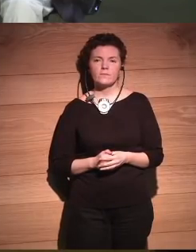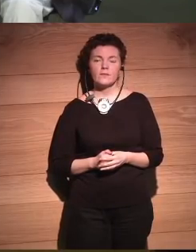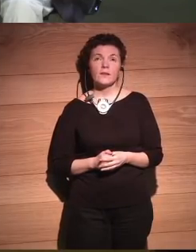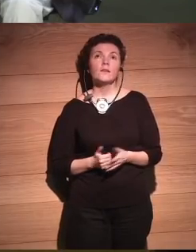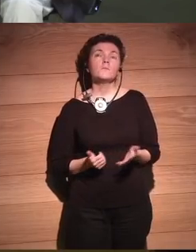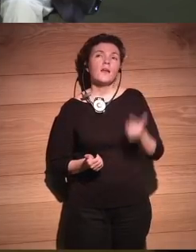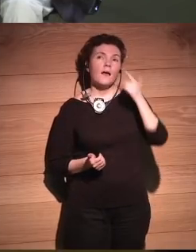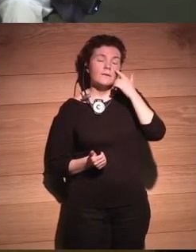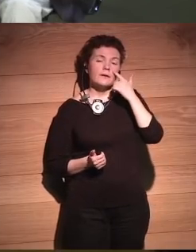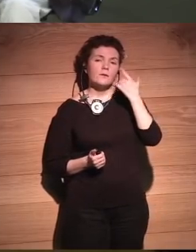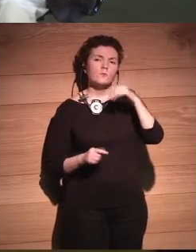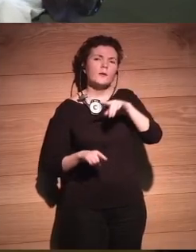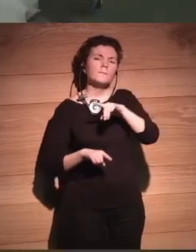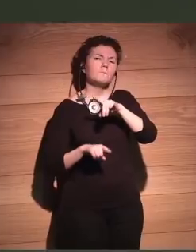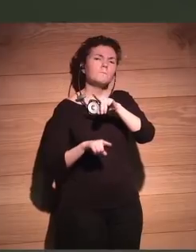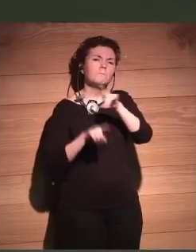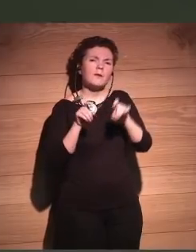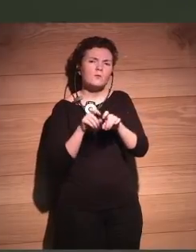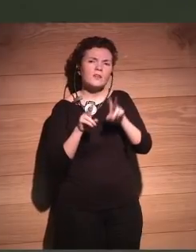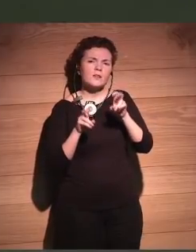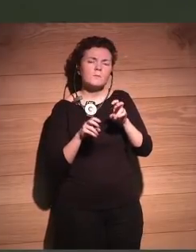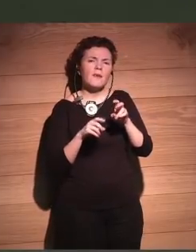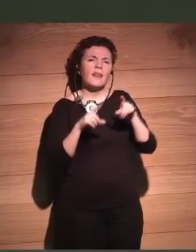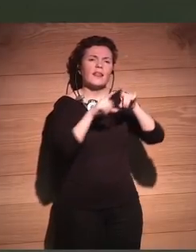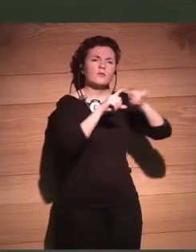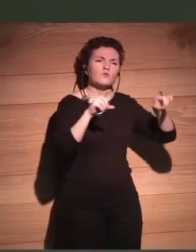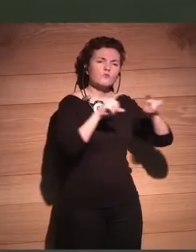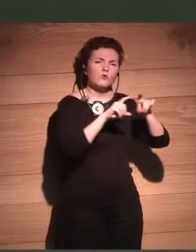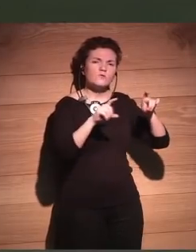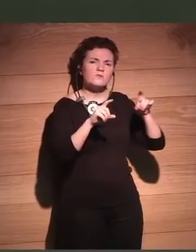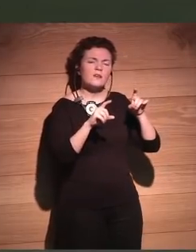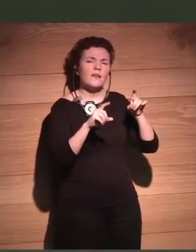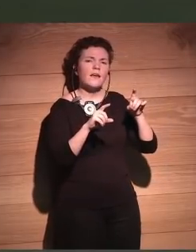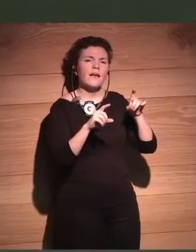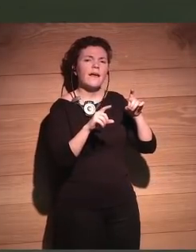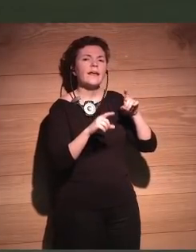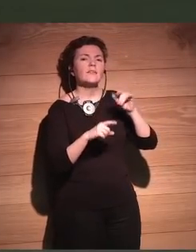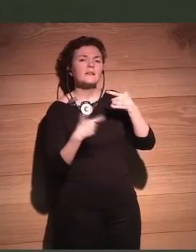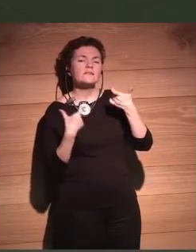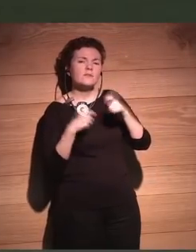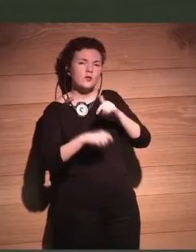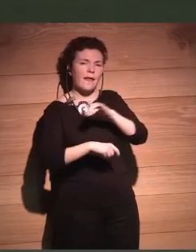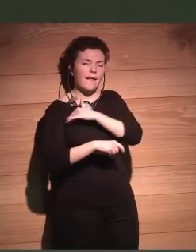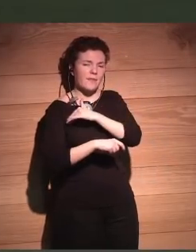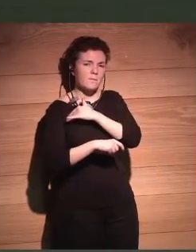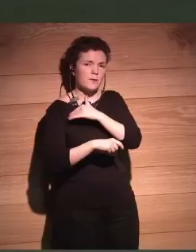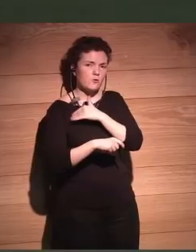Diría que, bueno, había una pregunta sobre la industria frente al sector académico.